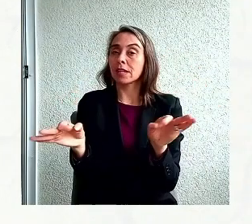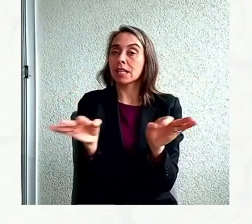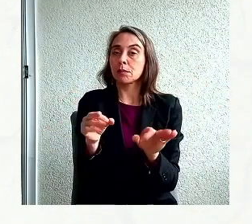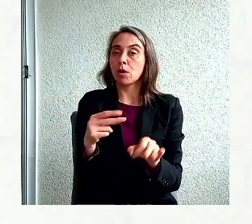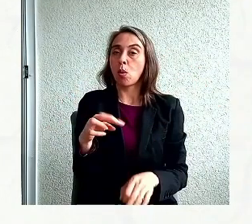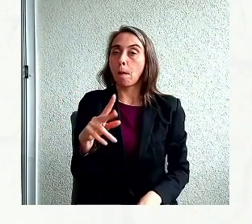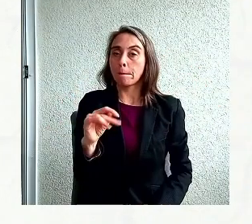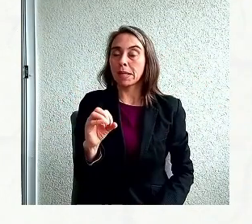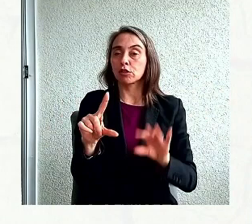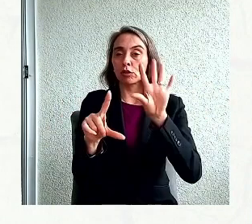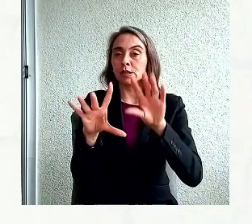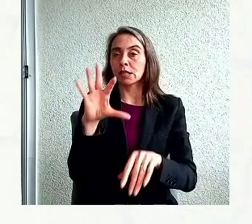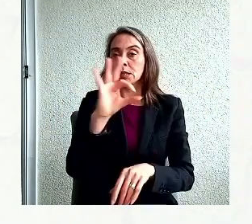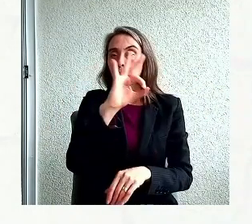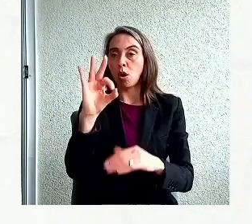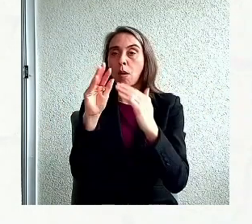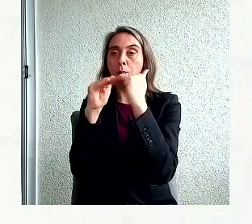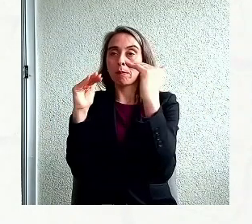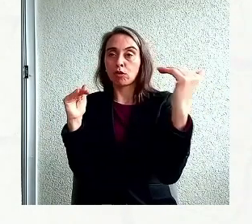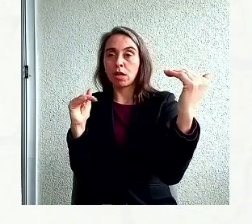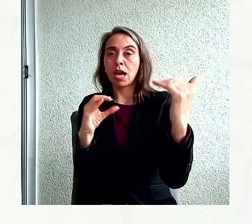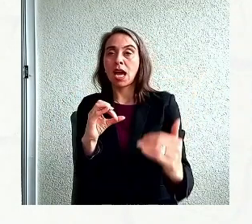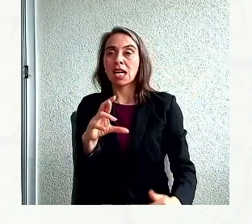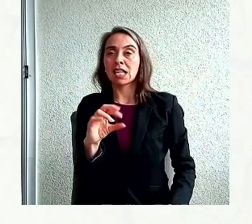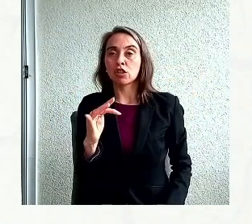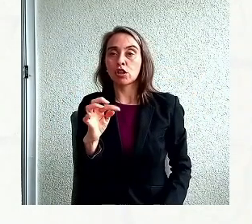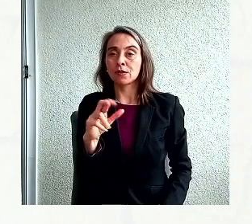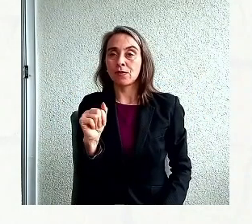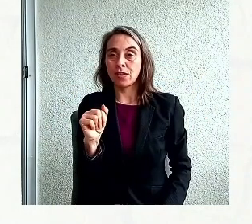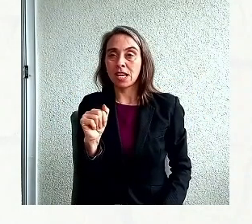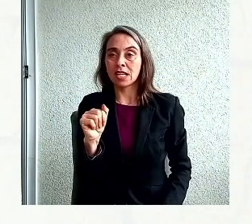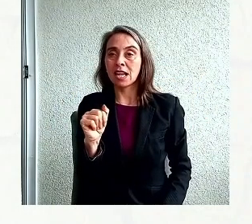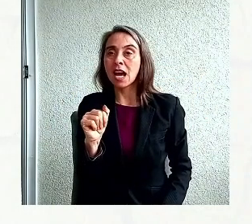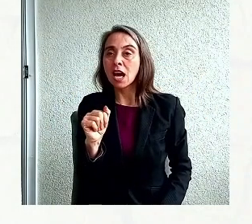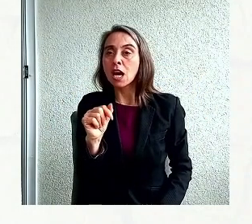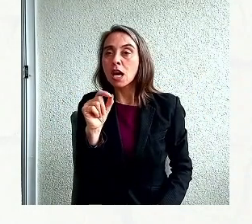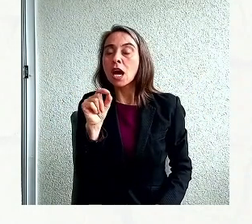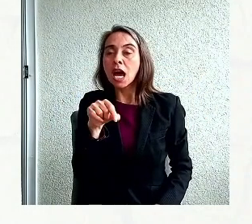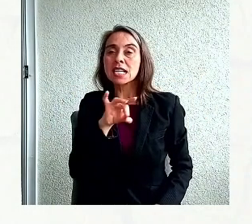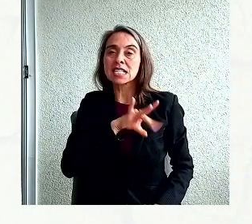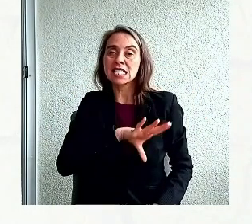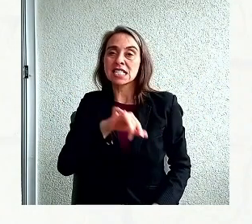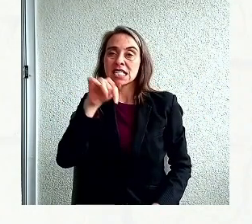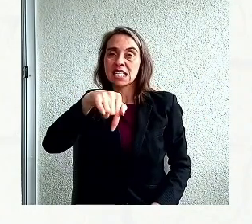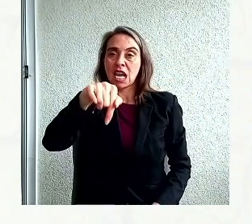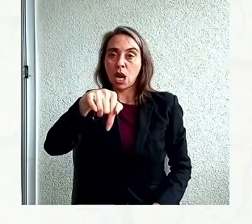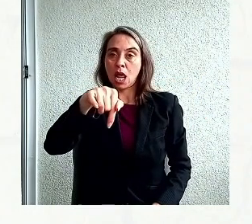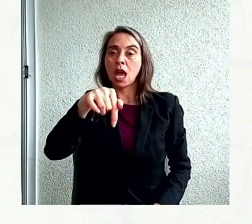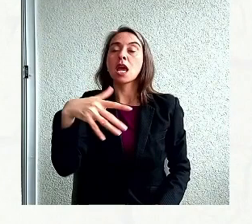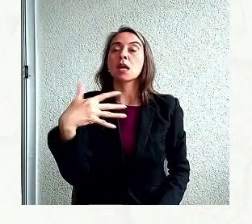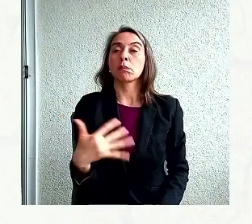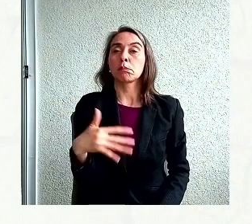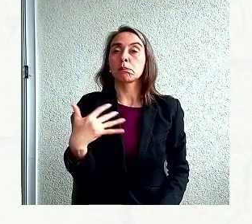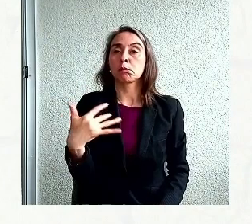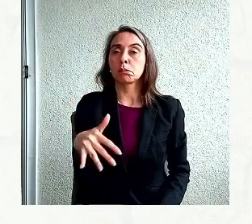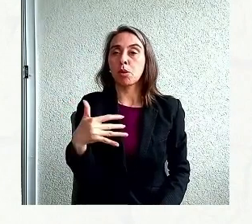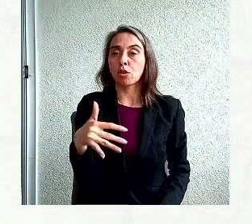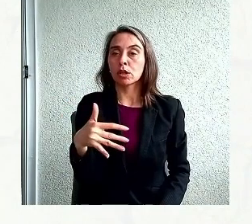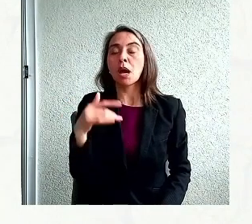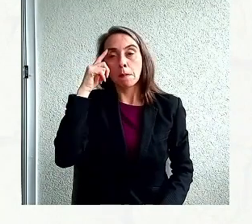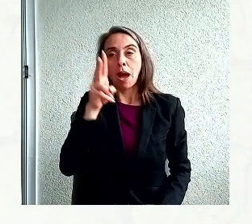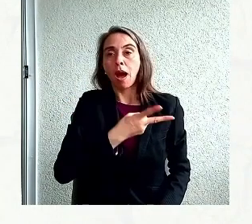duda de la importancia que tiene que tener para nuestro país el estudio de la criósfera y en particular de la cordillera de los Andes. En el contexto